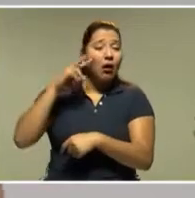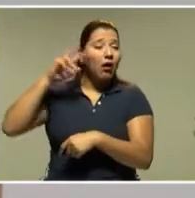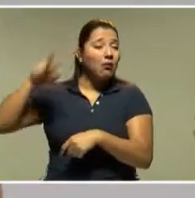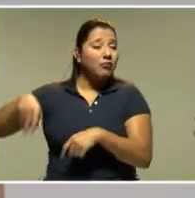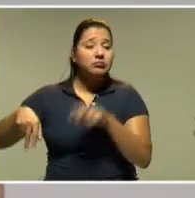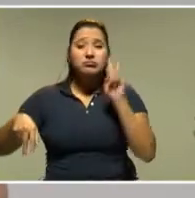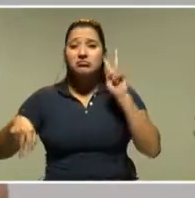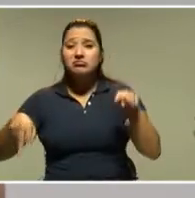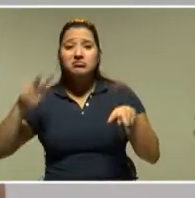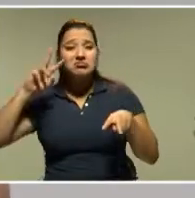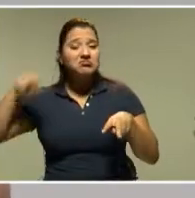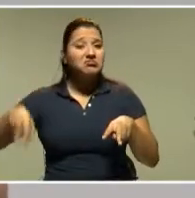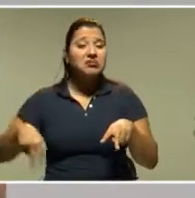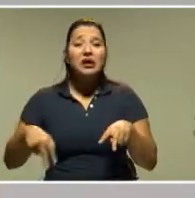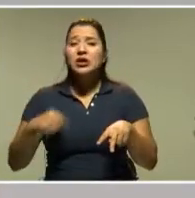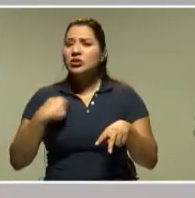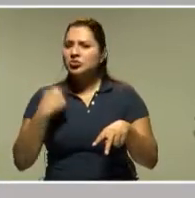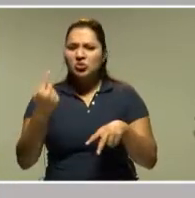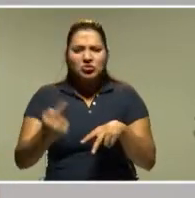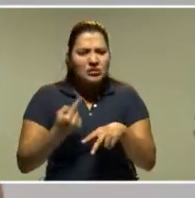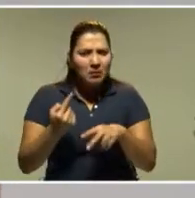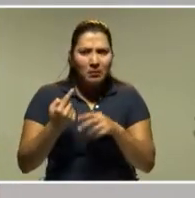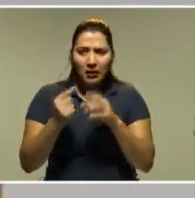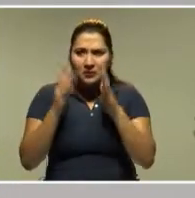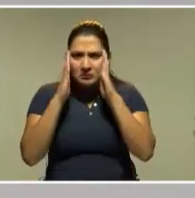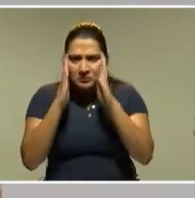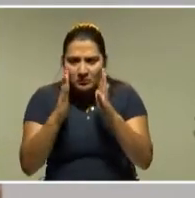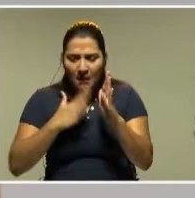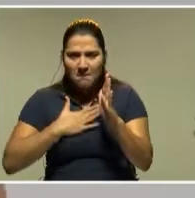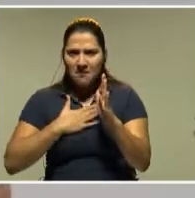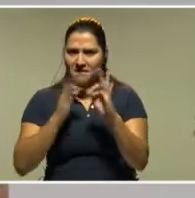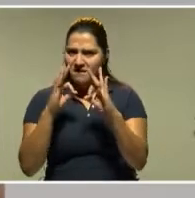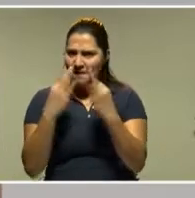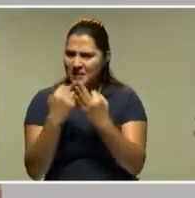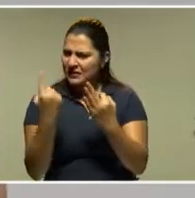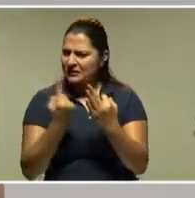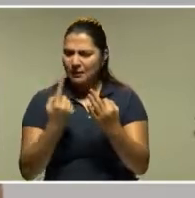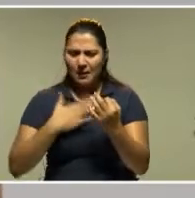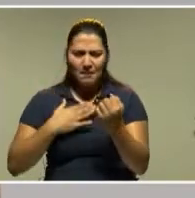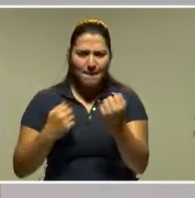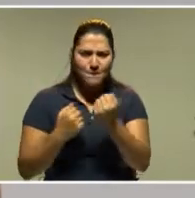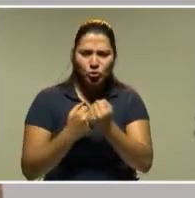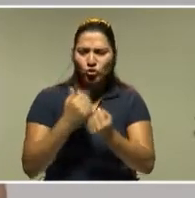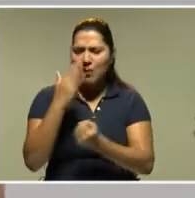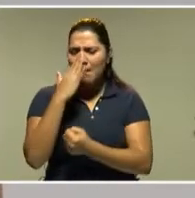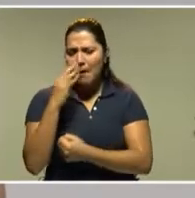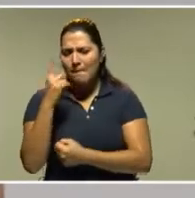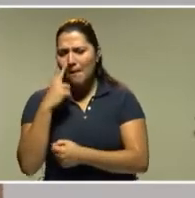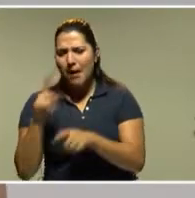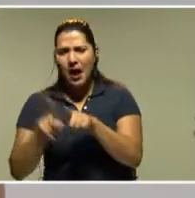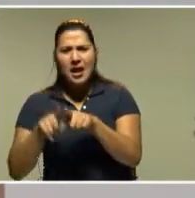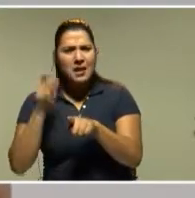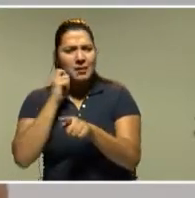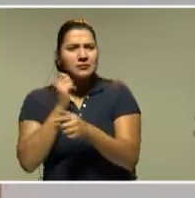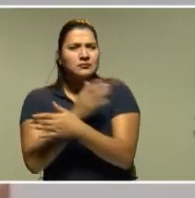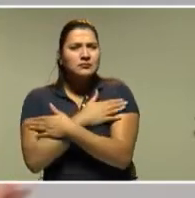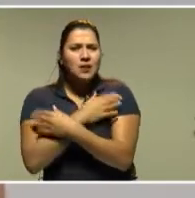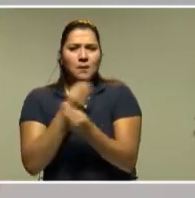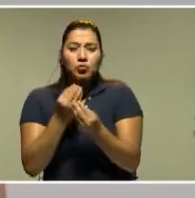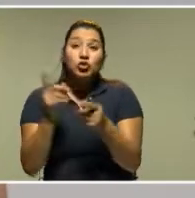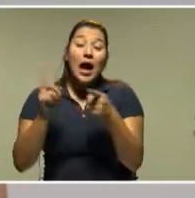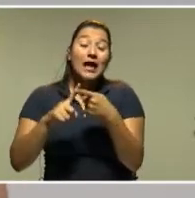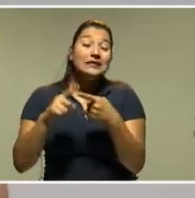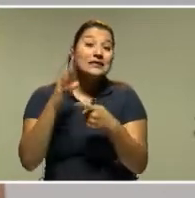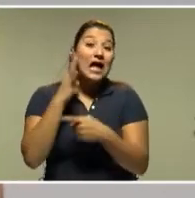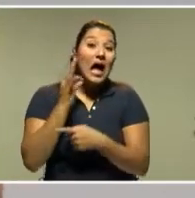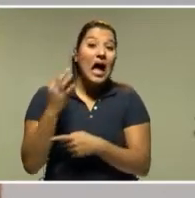eso, siempre me rodeé de mi familia, que siempre me apoyó, mi mamá, mi papá, mis hermanas, que las quiero un montón, y hasta mis tíos,